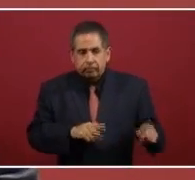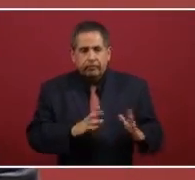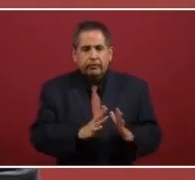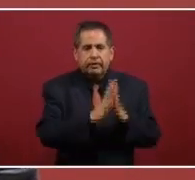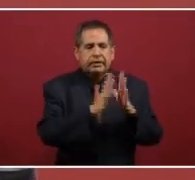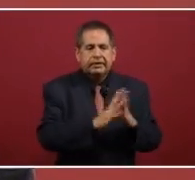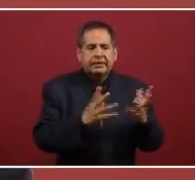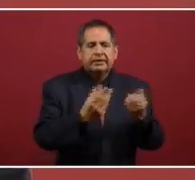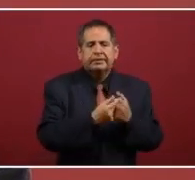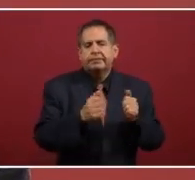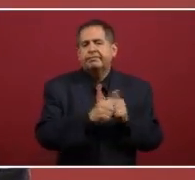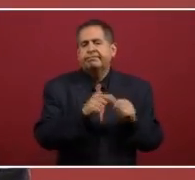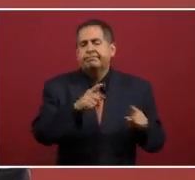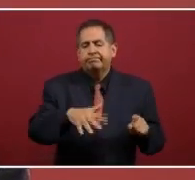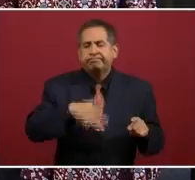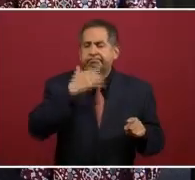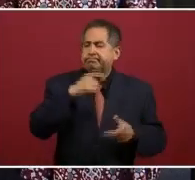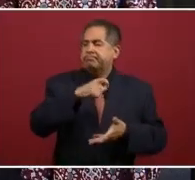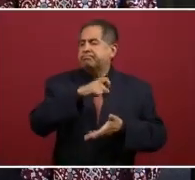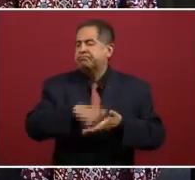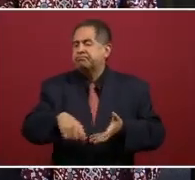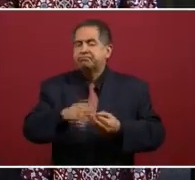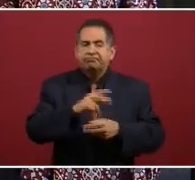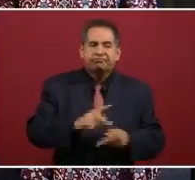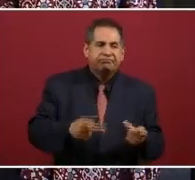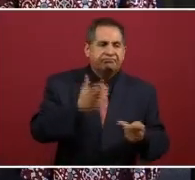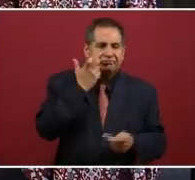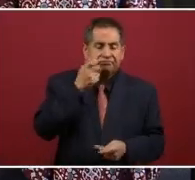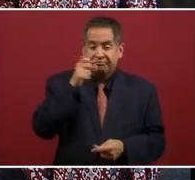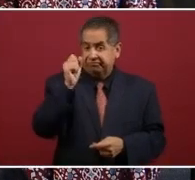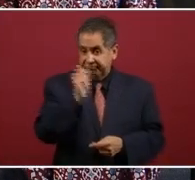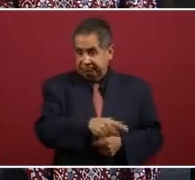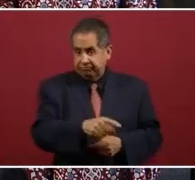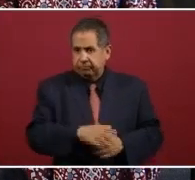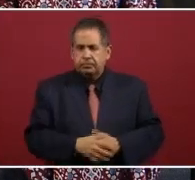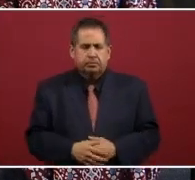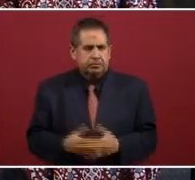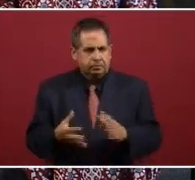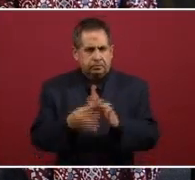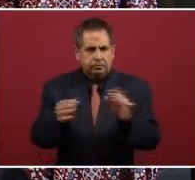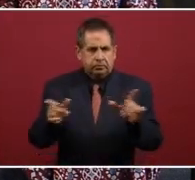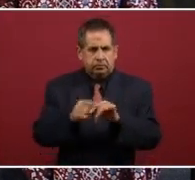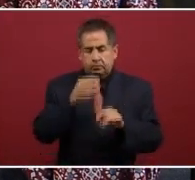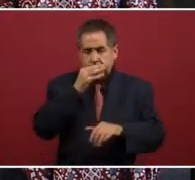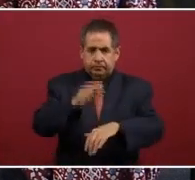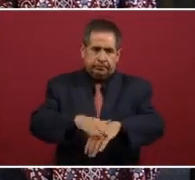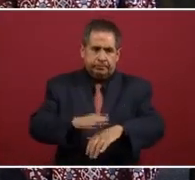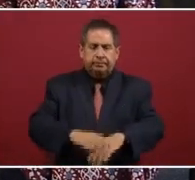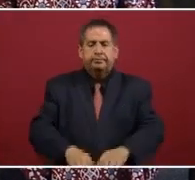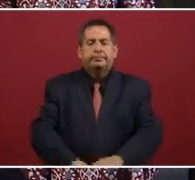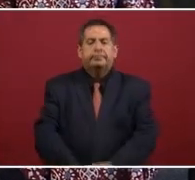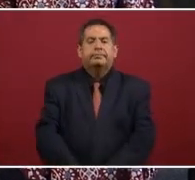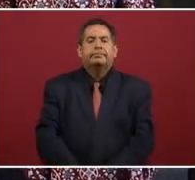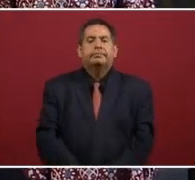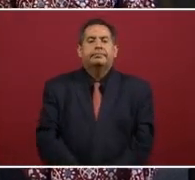participó en la compraventa de esta planta. Eso es lo que puedo comentar.